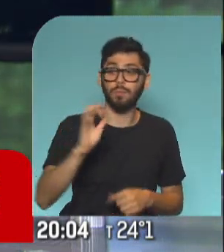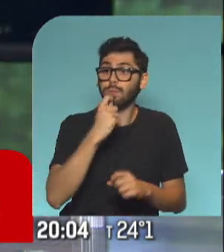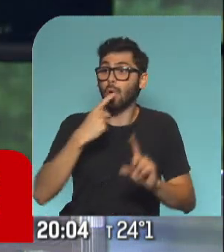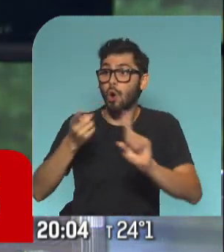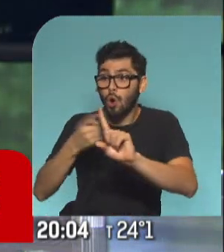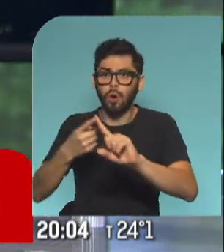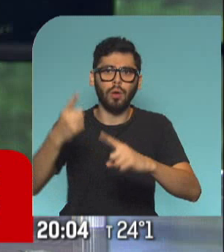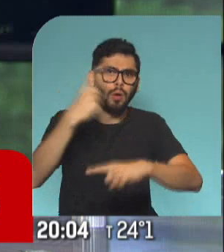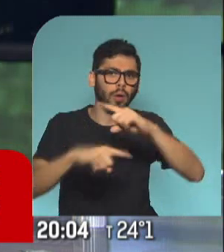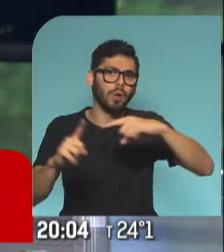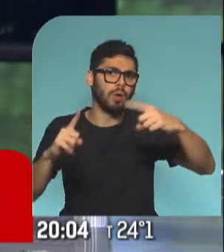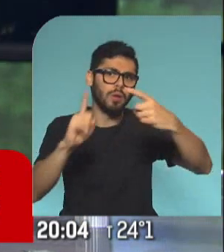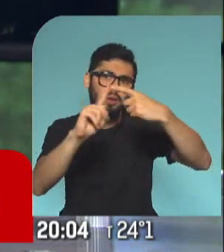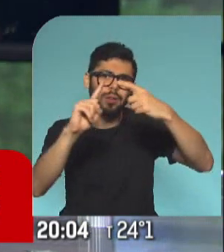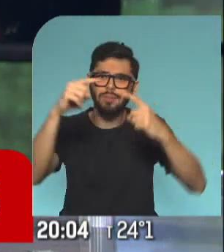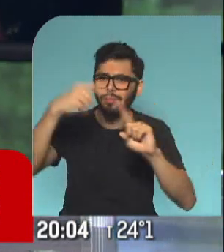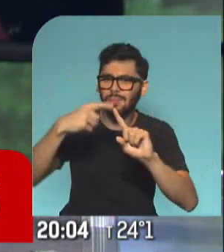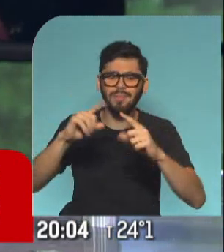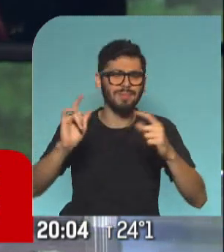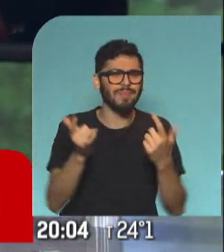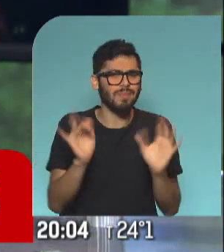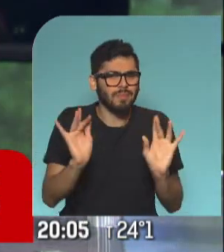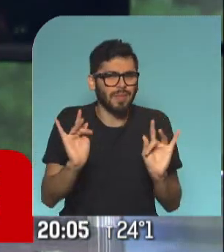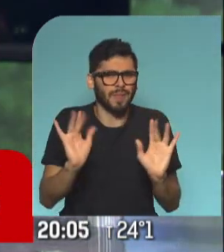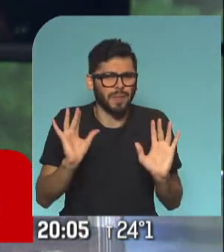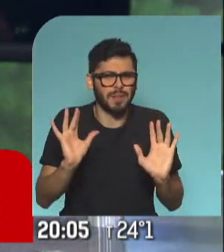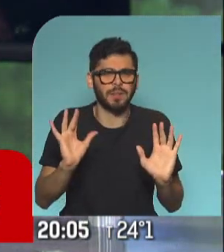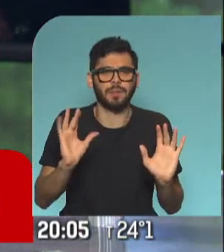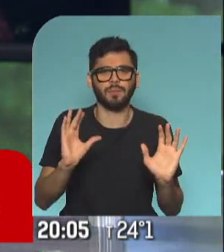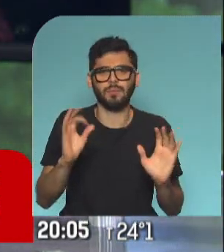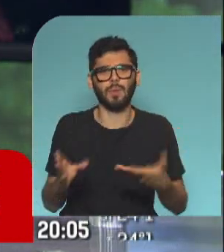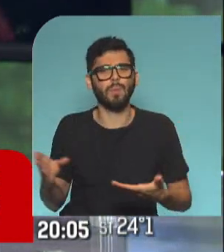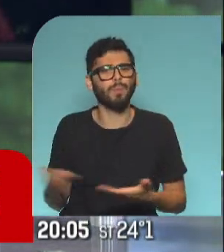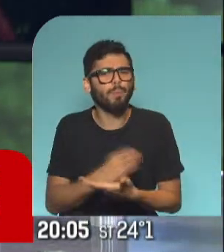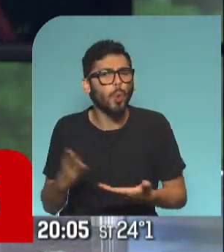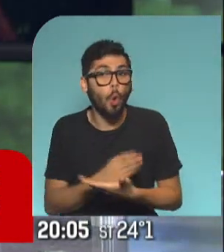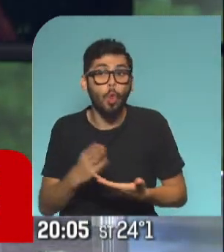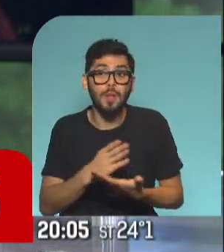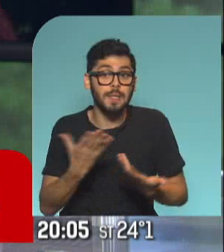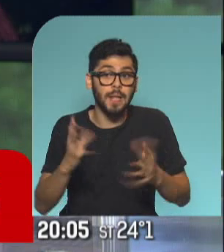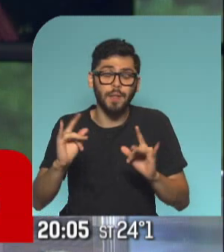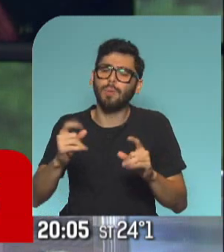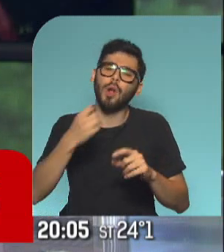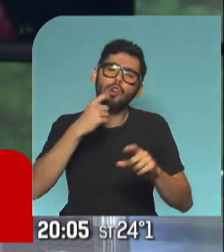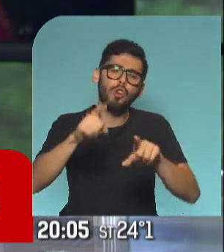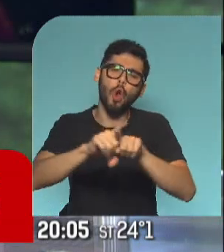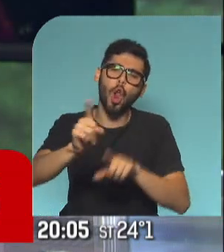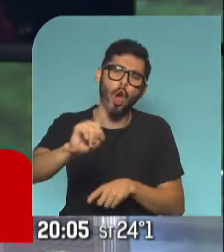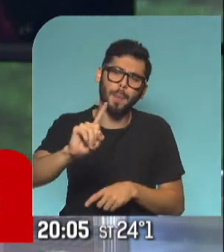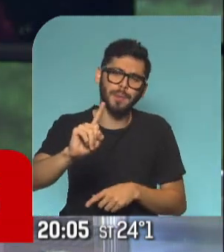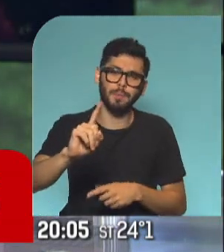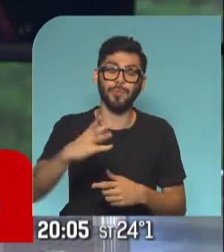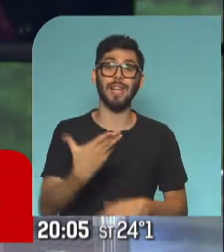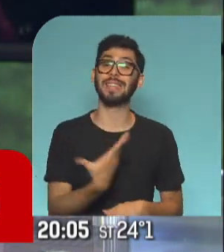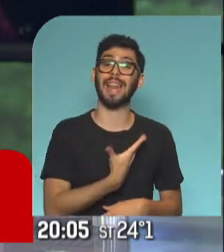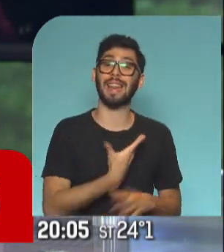todo lo que tiene que ver con con la productividad no es lo mismo hablar del centro de santa